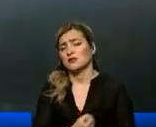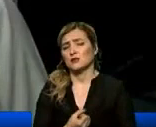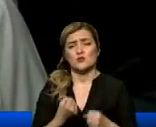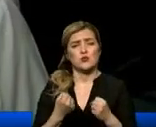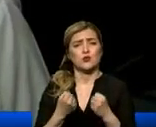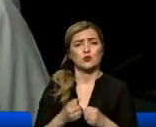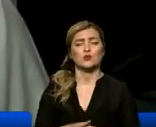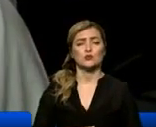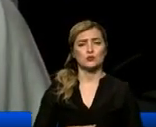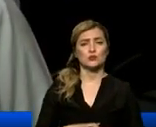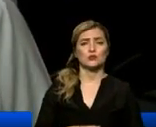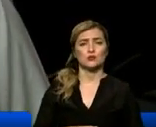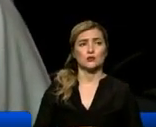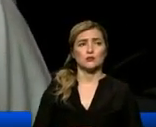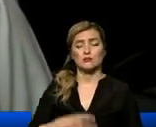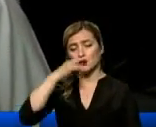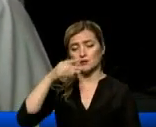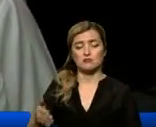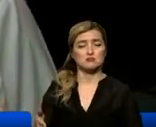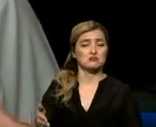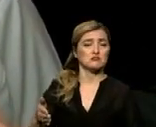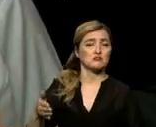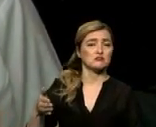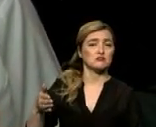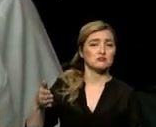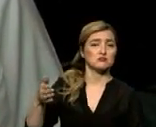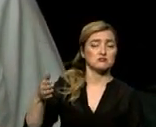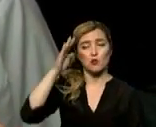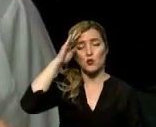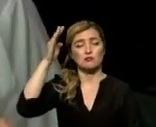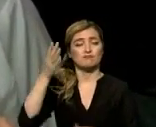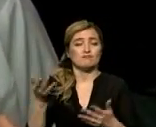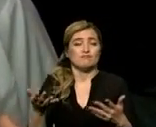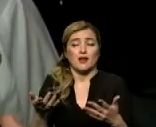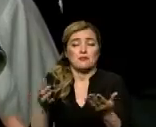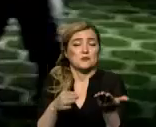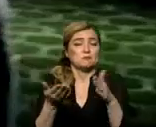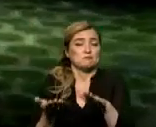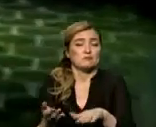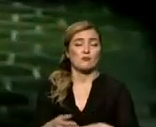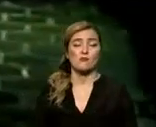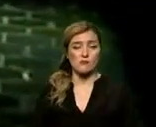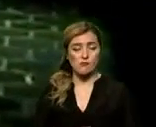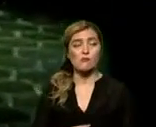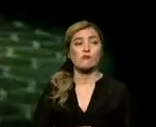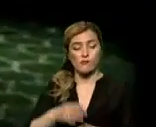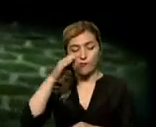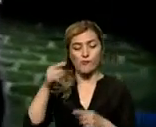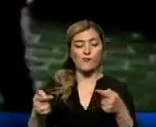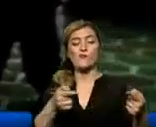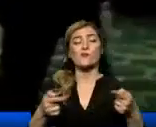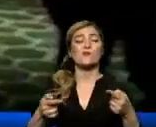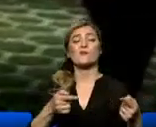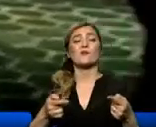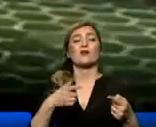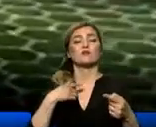como todo niños agresión policial y el demasiada mente fue ahí donde pierde la vida no el enfrentamiento se dio